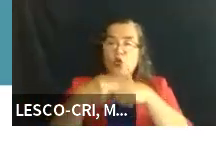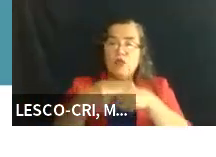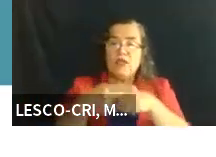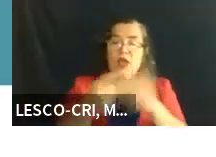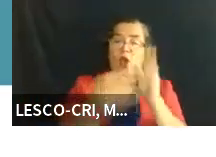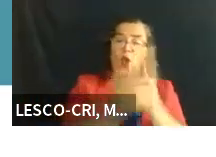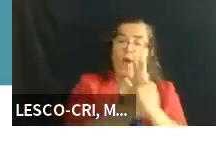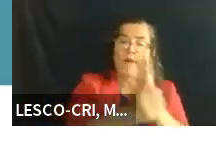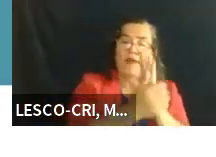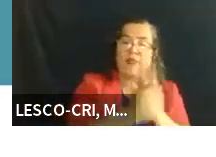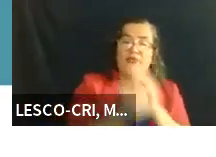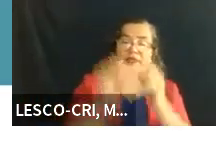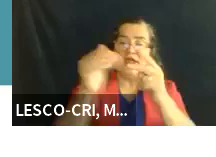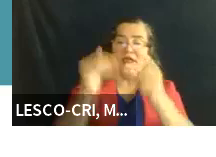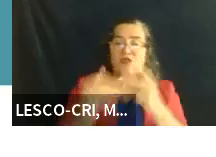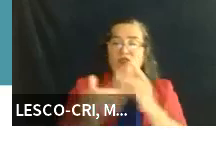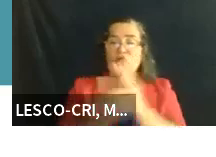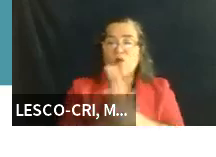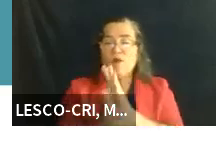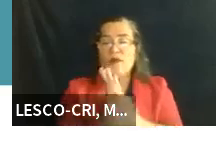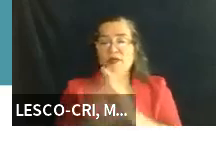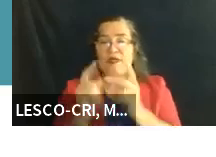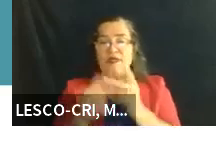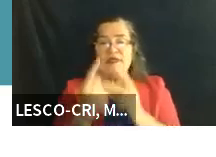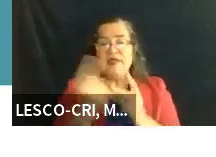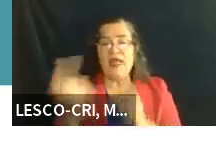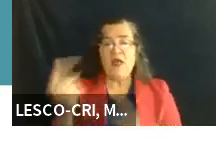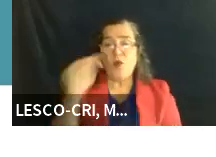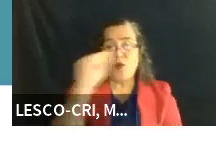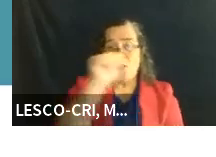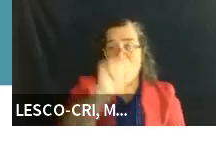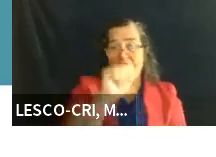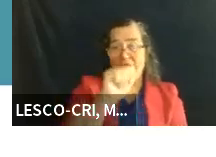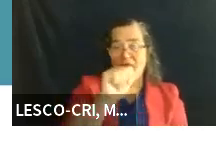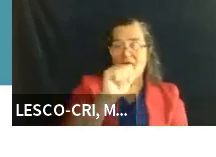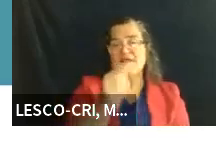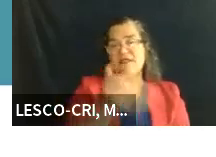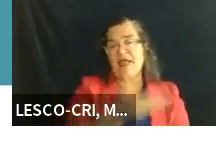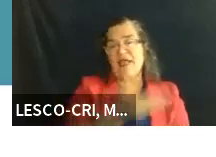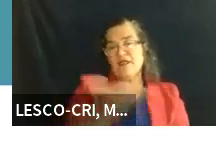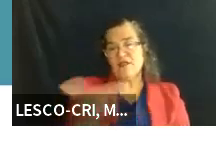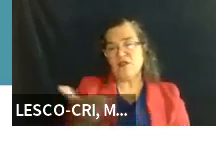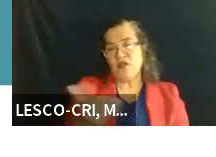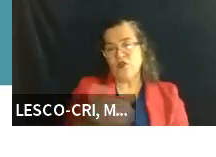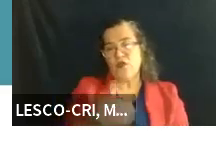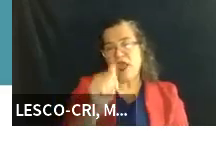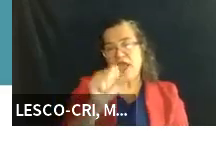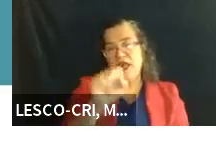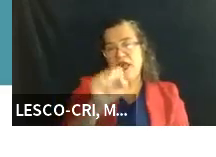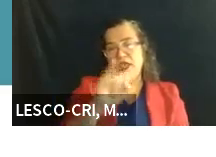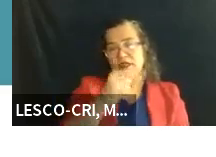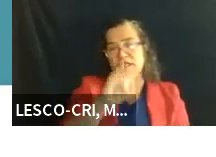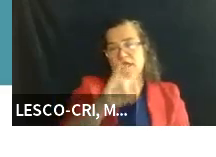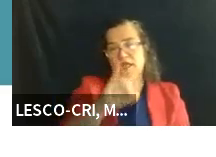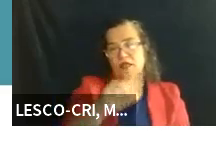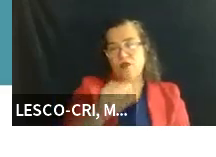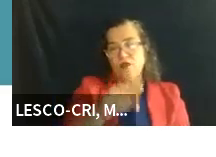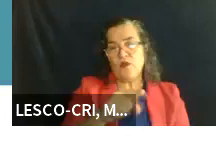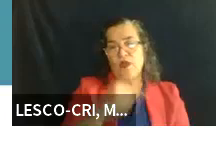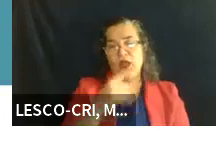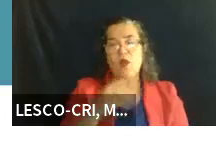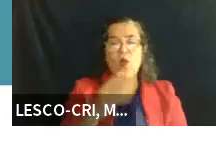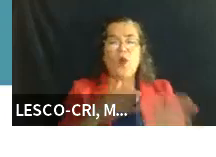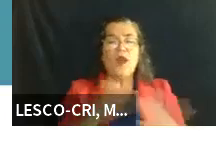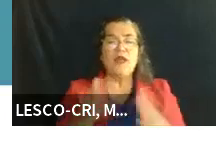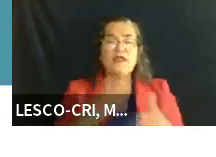ésta existieran. Cada una de las letras A significan asignaturas o espacios curriculares organizados por año, donde uno